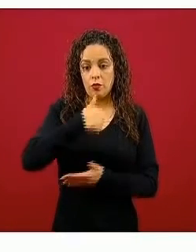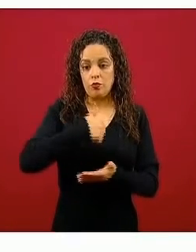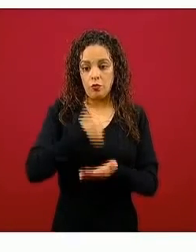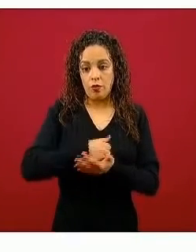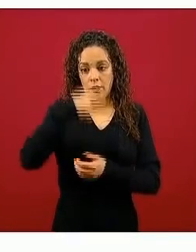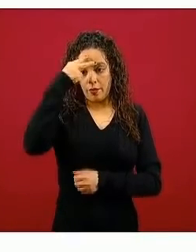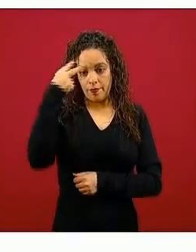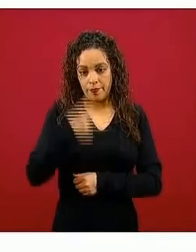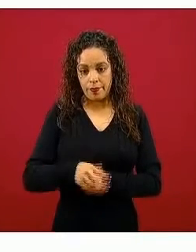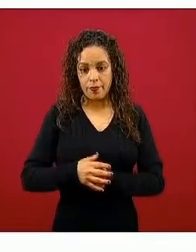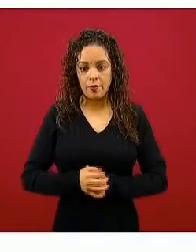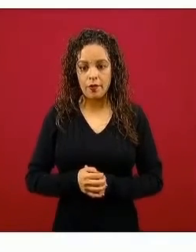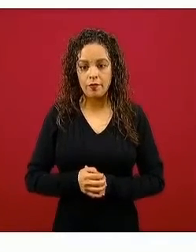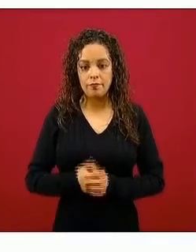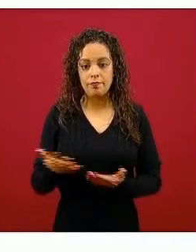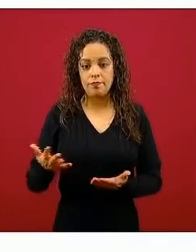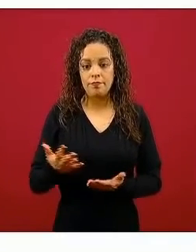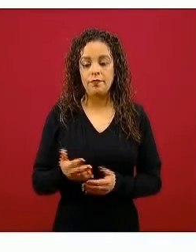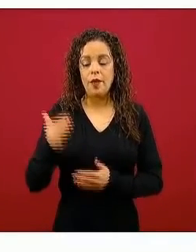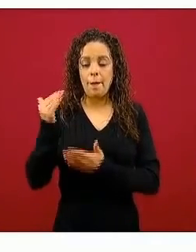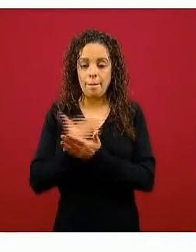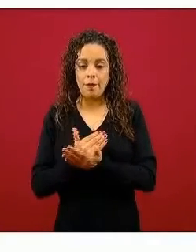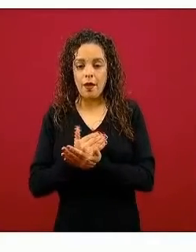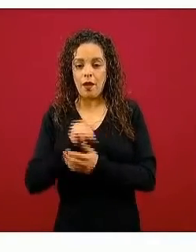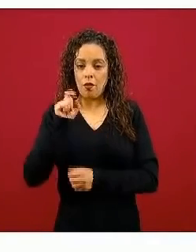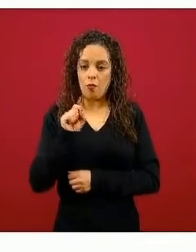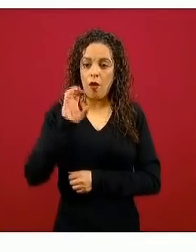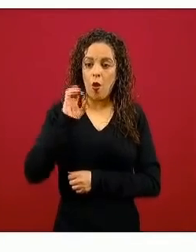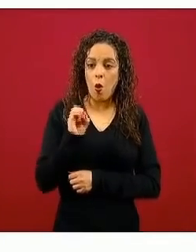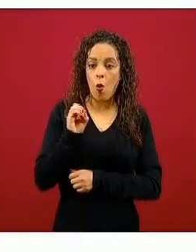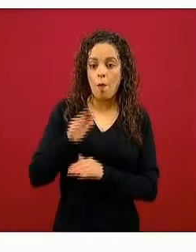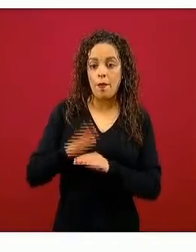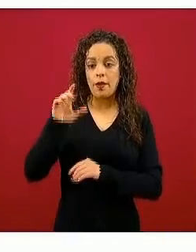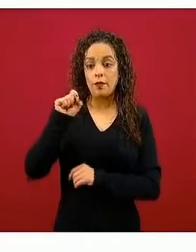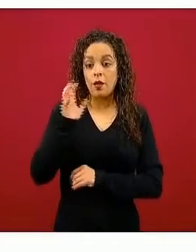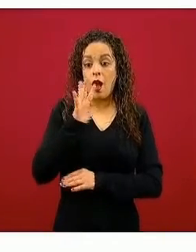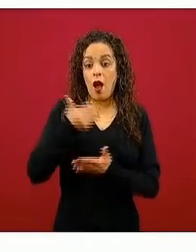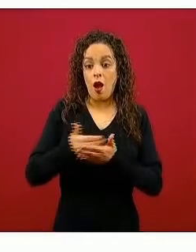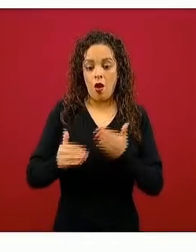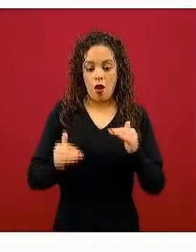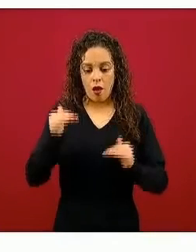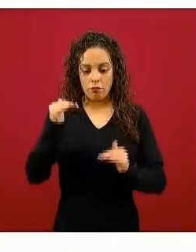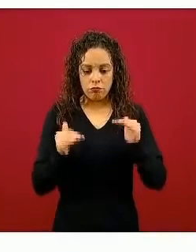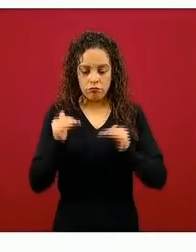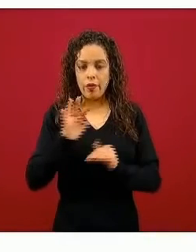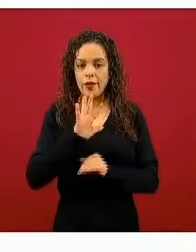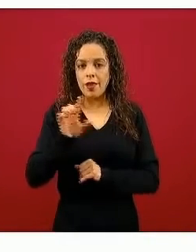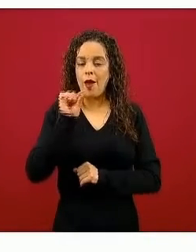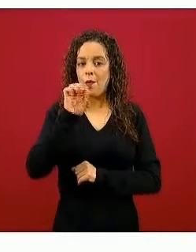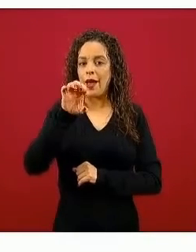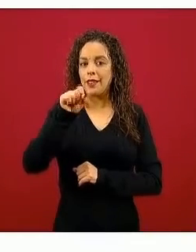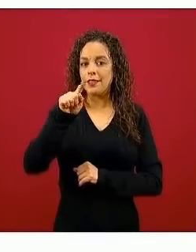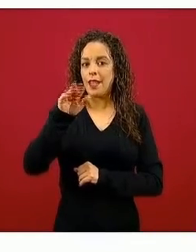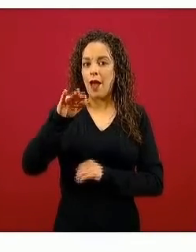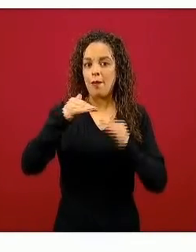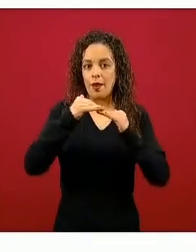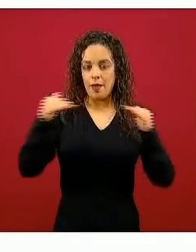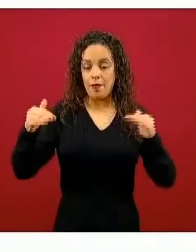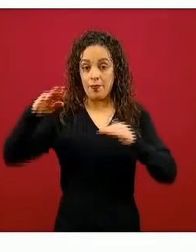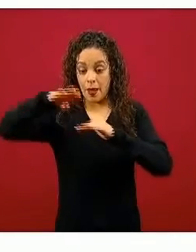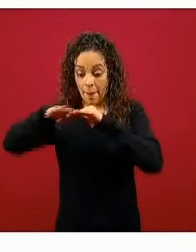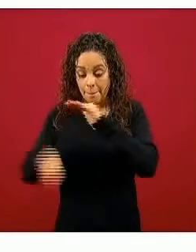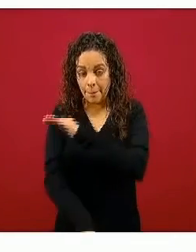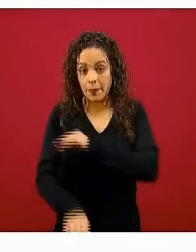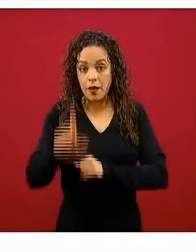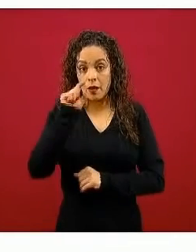del menos 20 y más 20, pues estaban más o menos llegando a un nivel de estabilidad. Los que están por debajo de menos 20 quiere decir que sí han tenido un